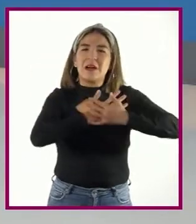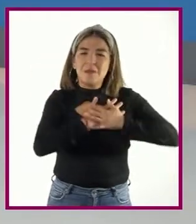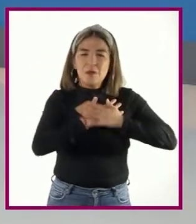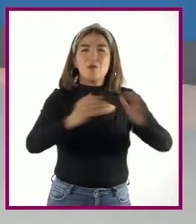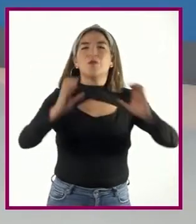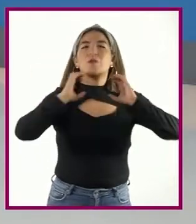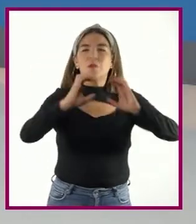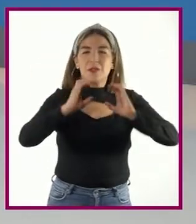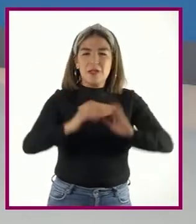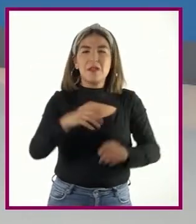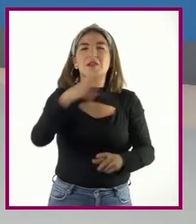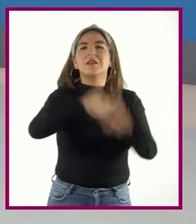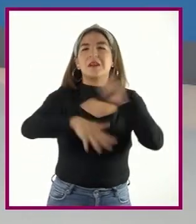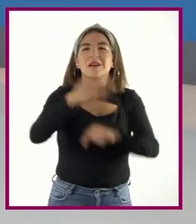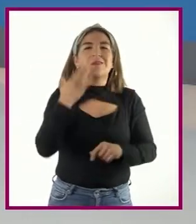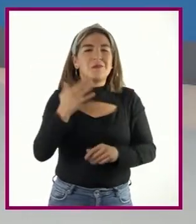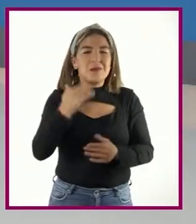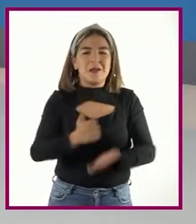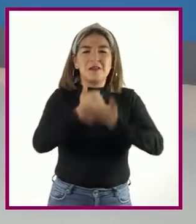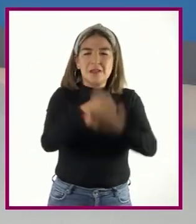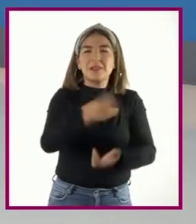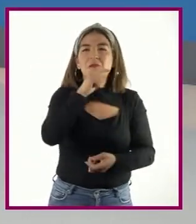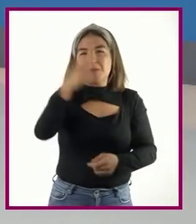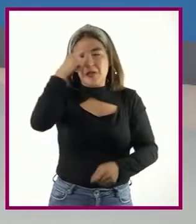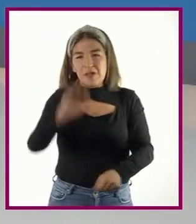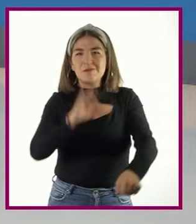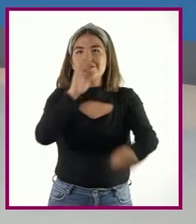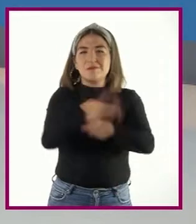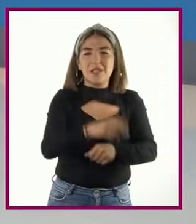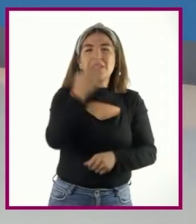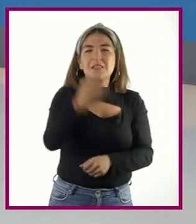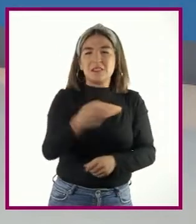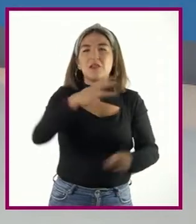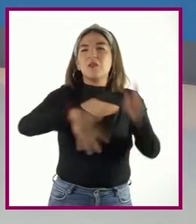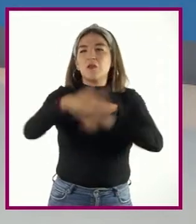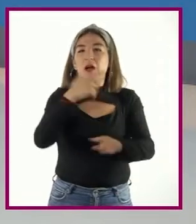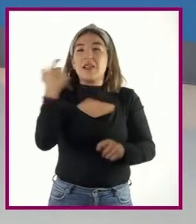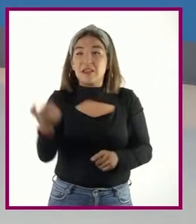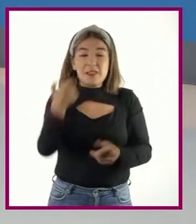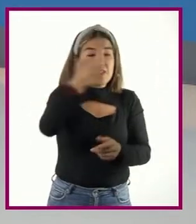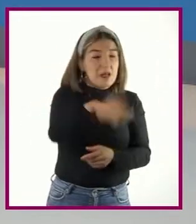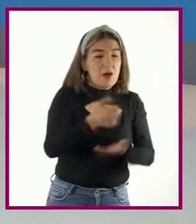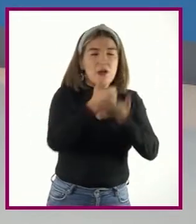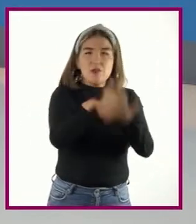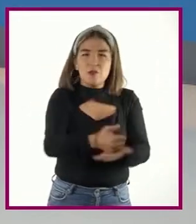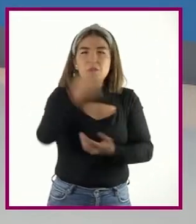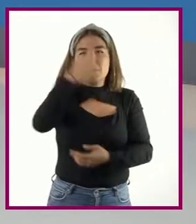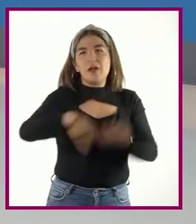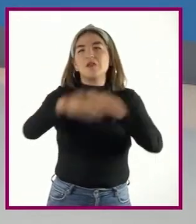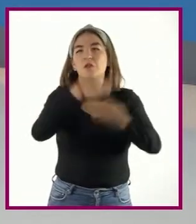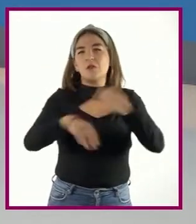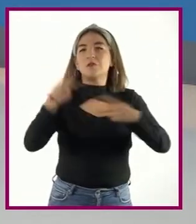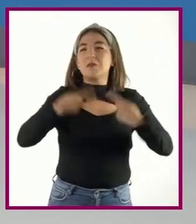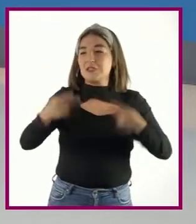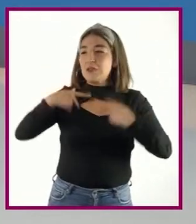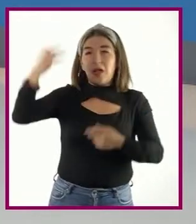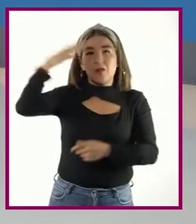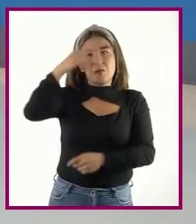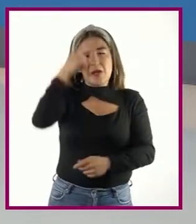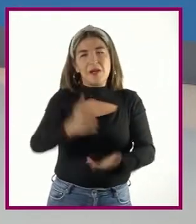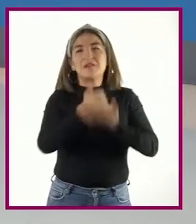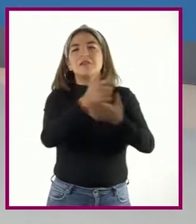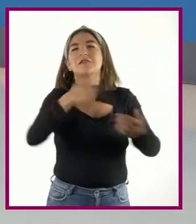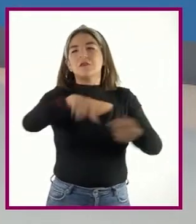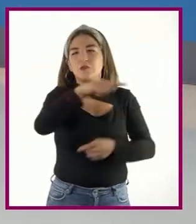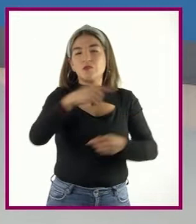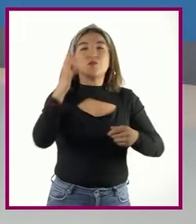el cuidado, la solidaridad y el soporte económico de las y los adultos que los rodean para tener seguridad sobre